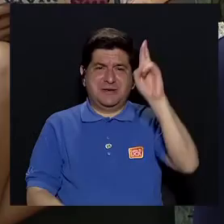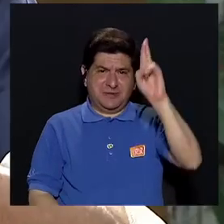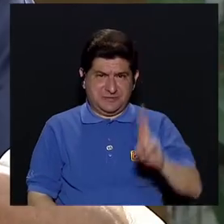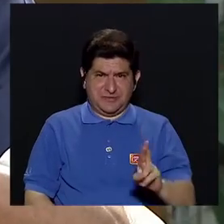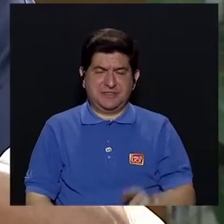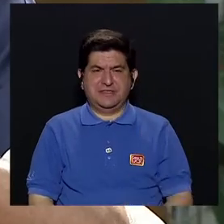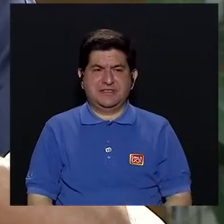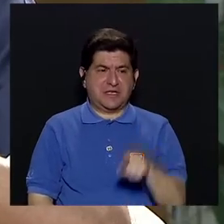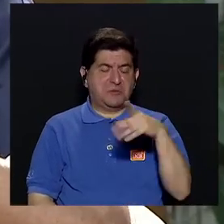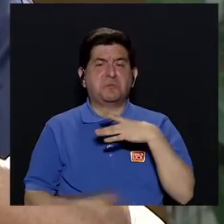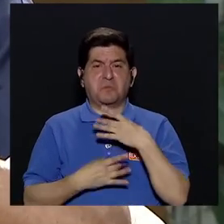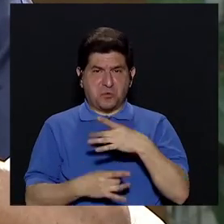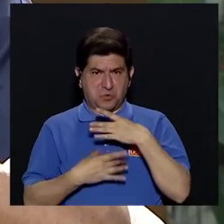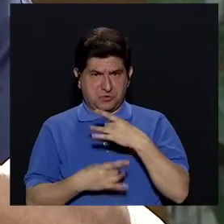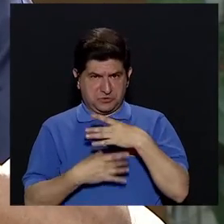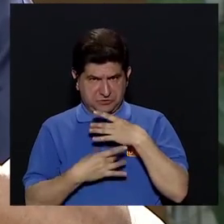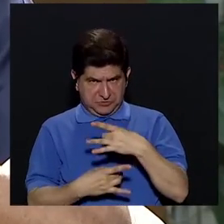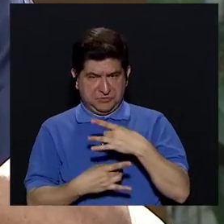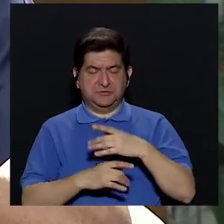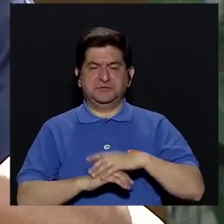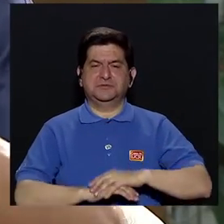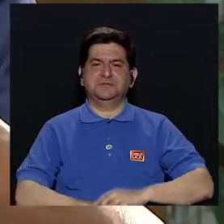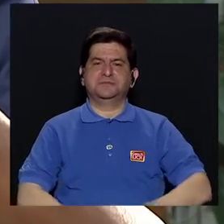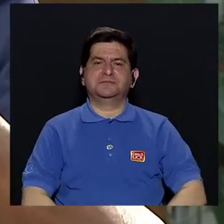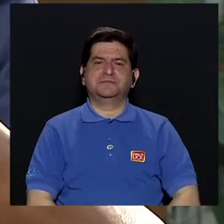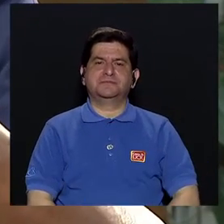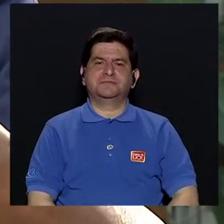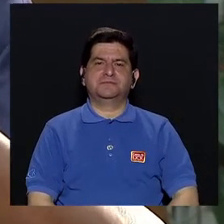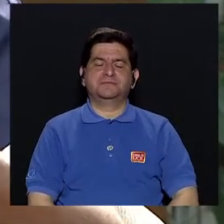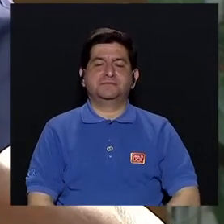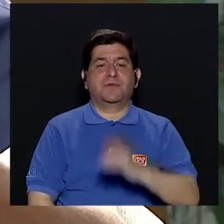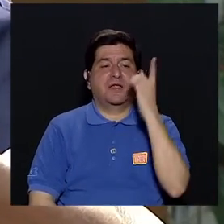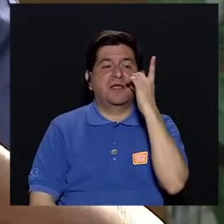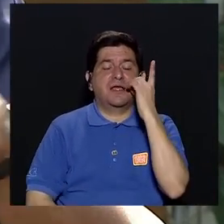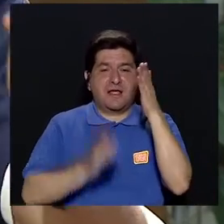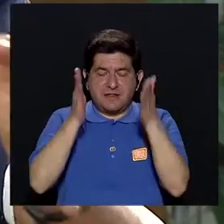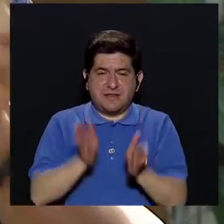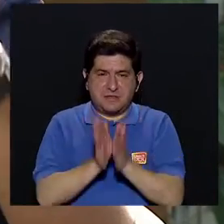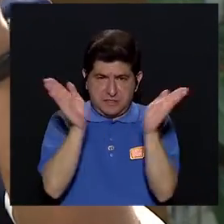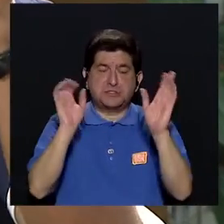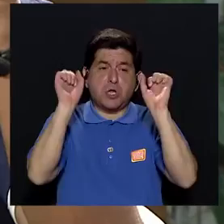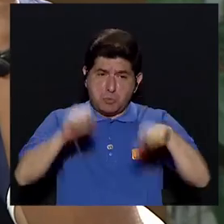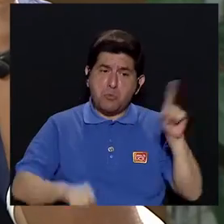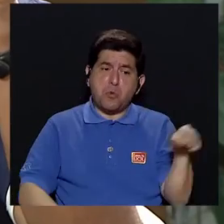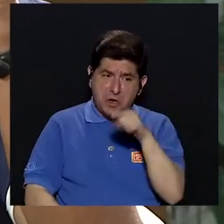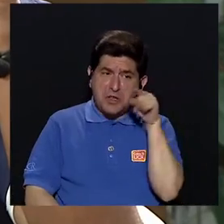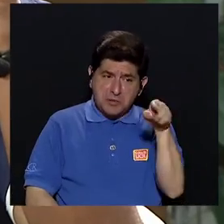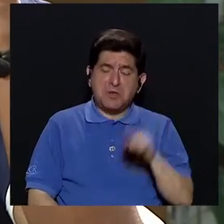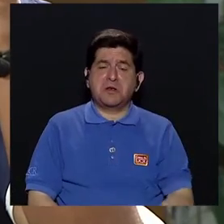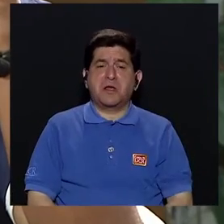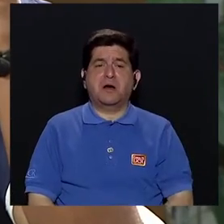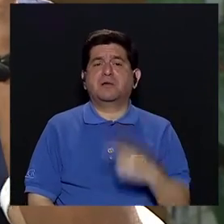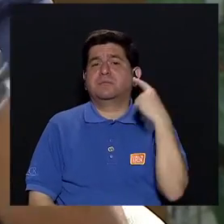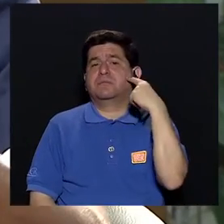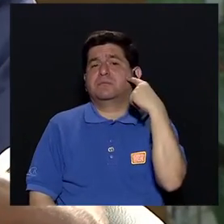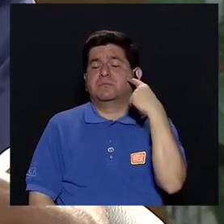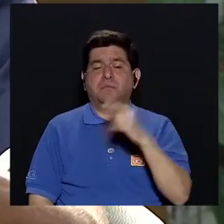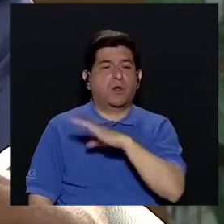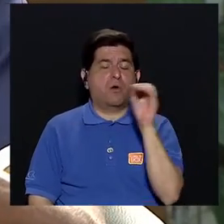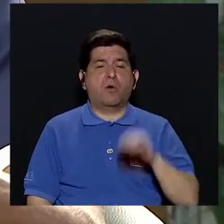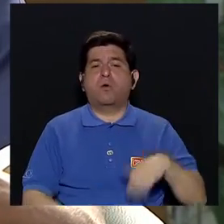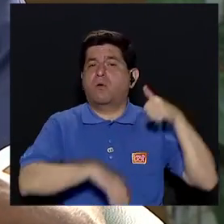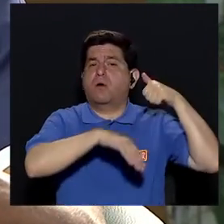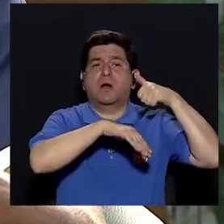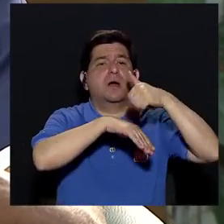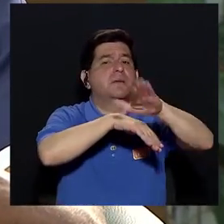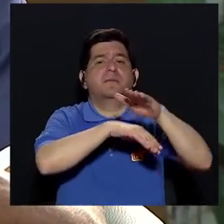Rica, muy, muy, muy interesante. El odontólogo general puede quitar la cordal. Correcto. O